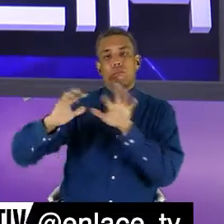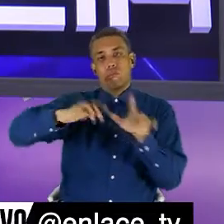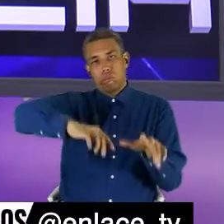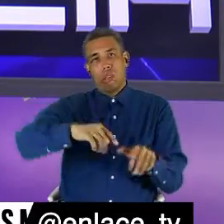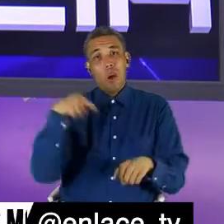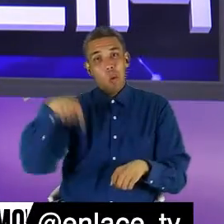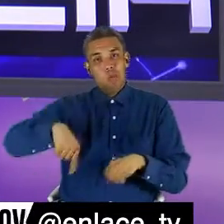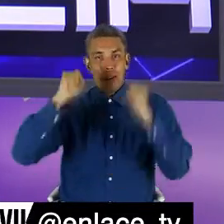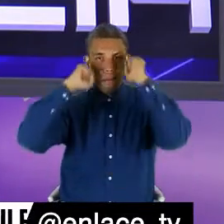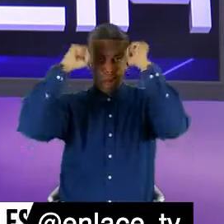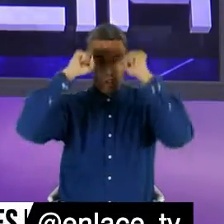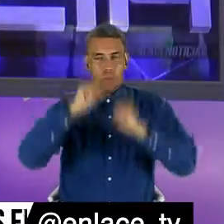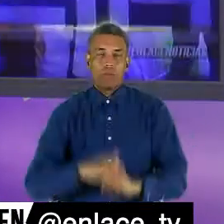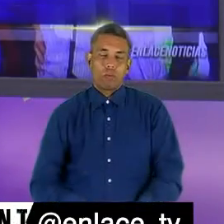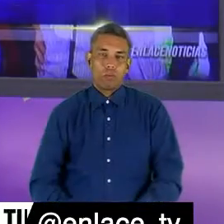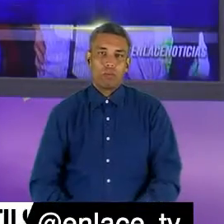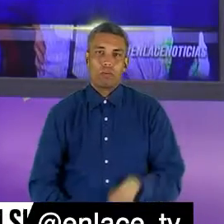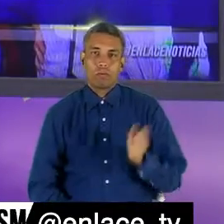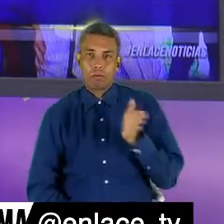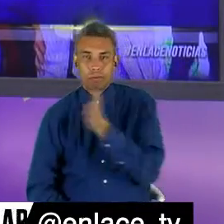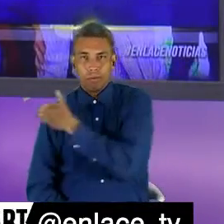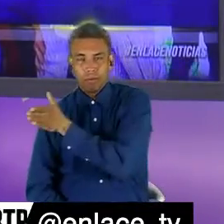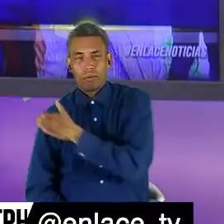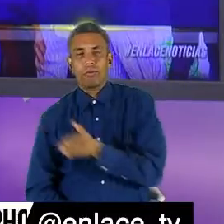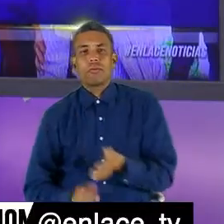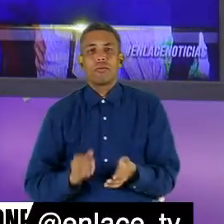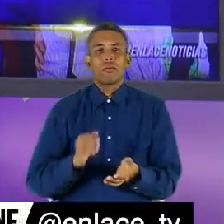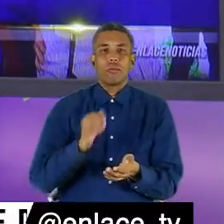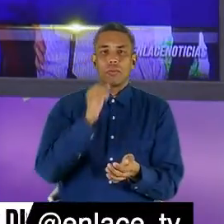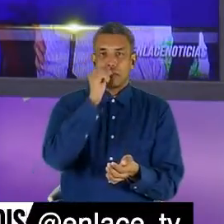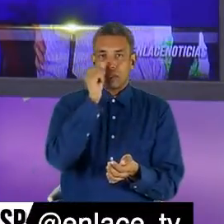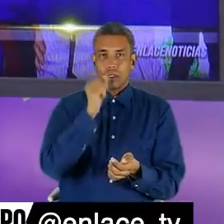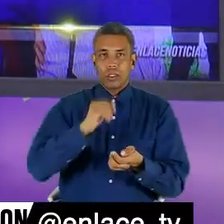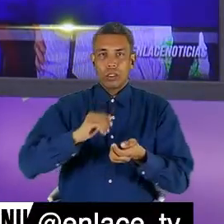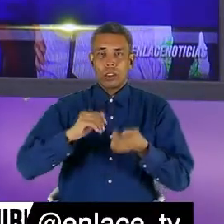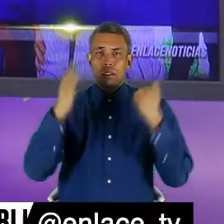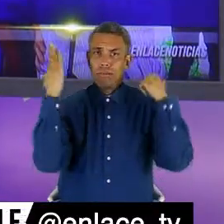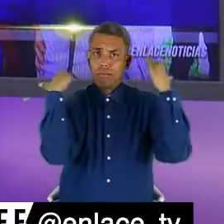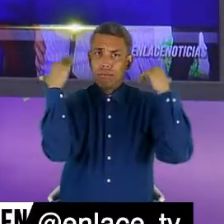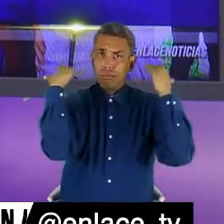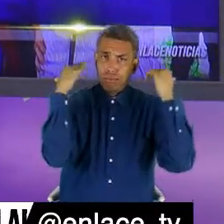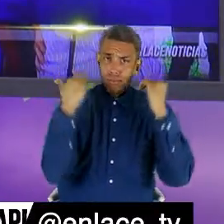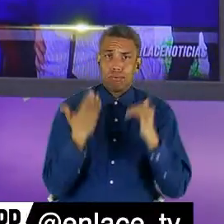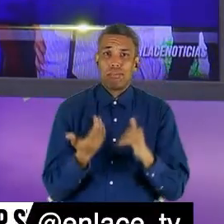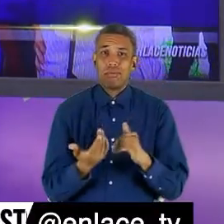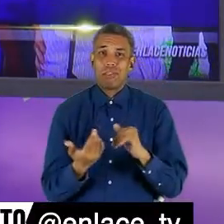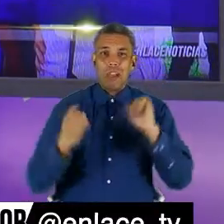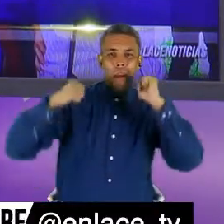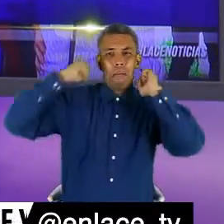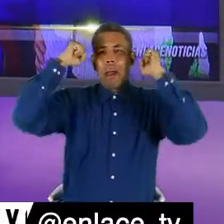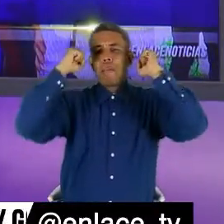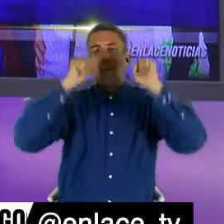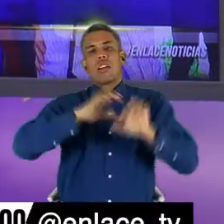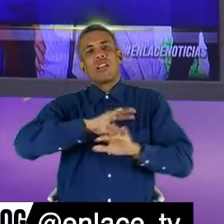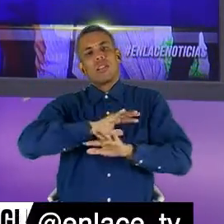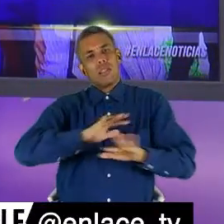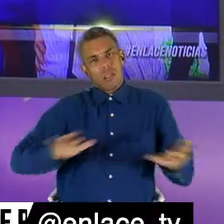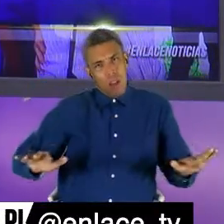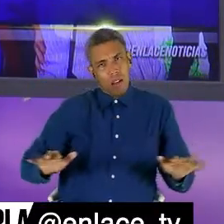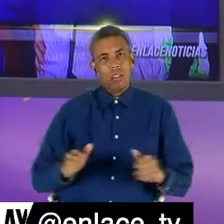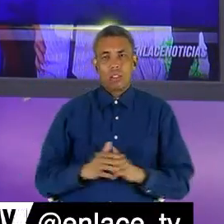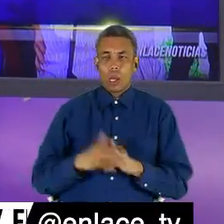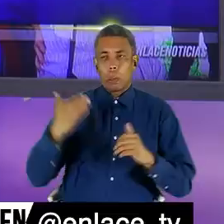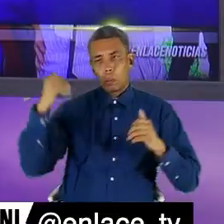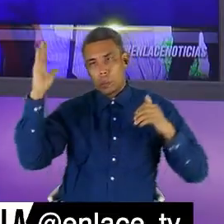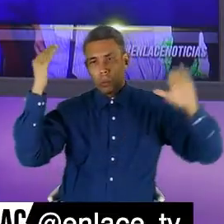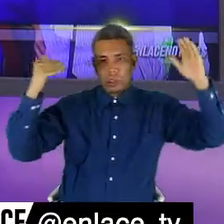Por su parte, el gobierno departamental acompaña el proceso de retorno de los campesinos a sus lugares de origen, luego de semanas de protesta en el